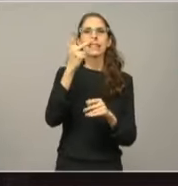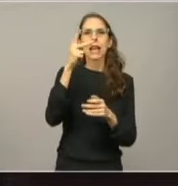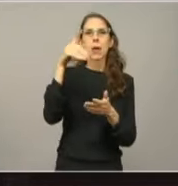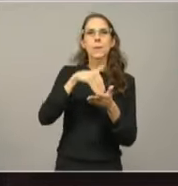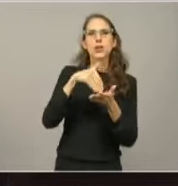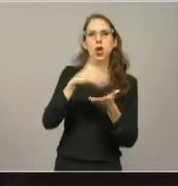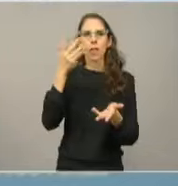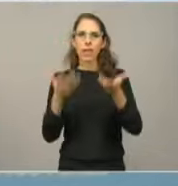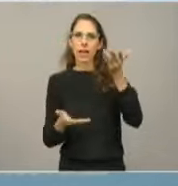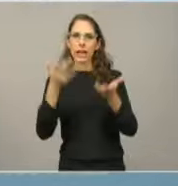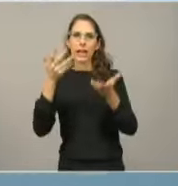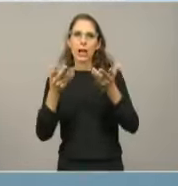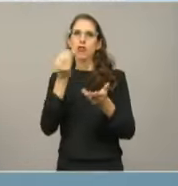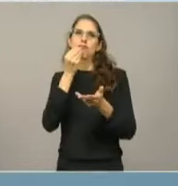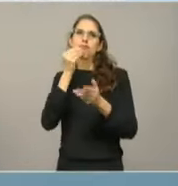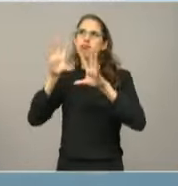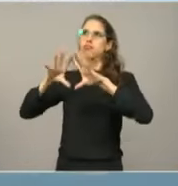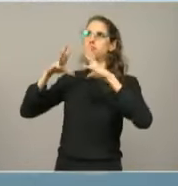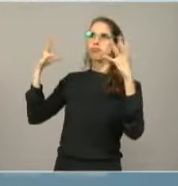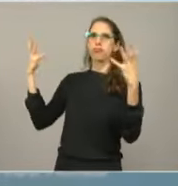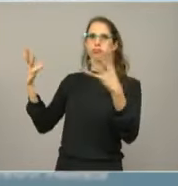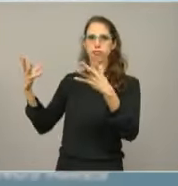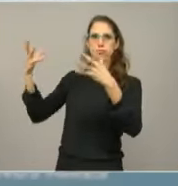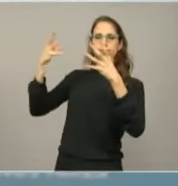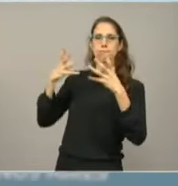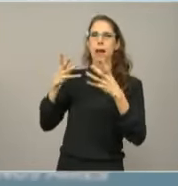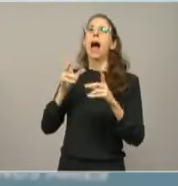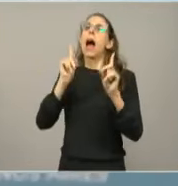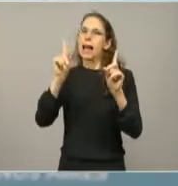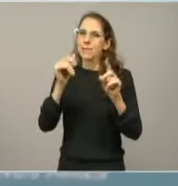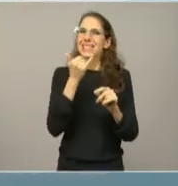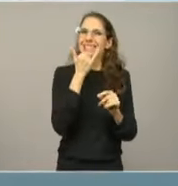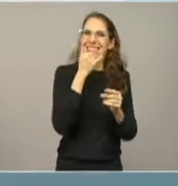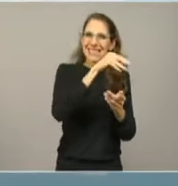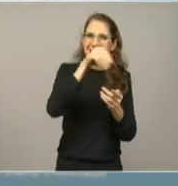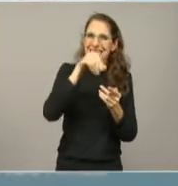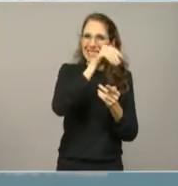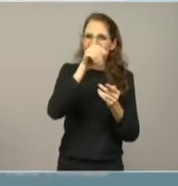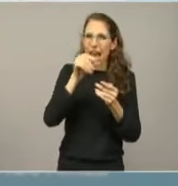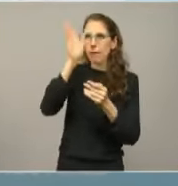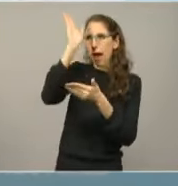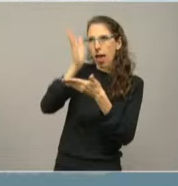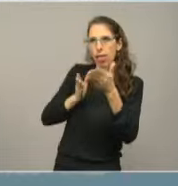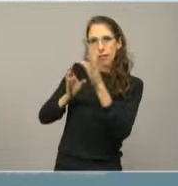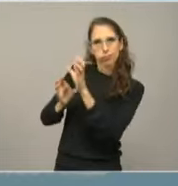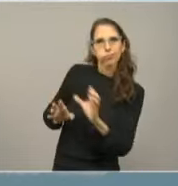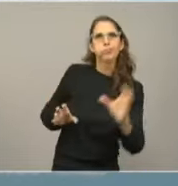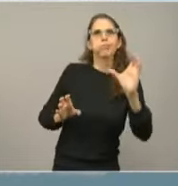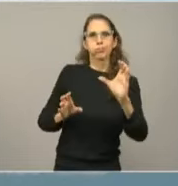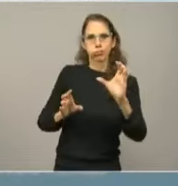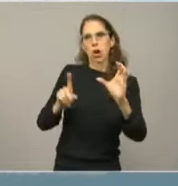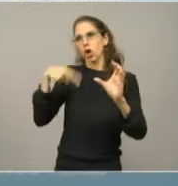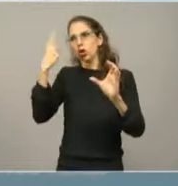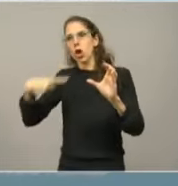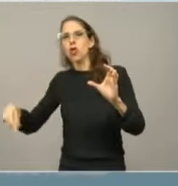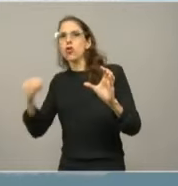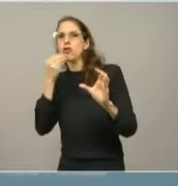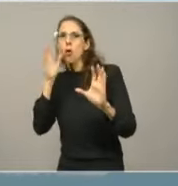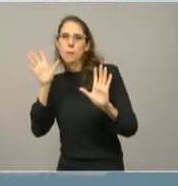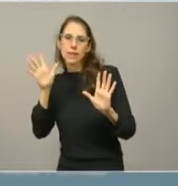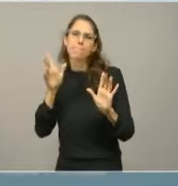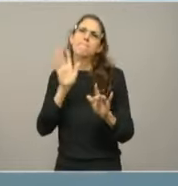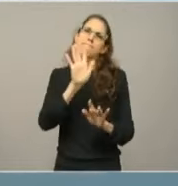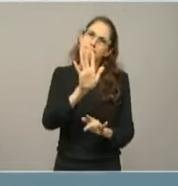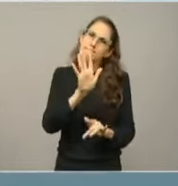de de alimento en realidad una buena parte sería hierba eh Habría que ver todo esto Bueno siempre es es muy extraña la